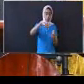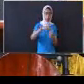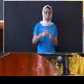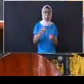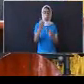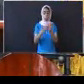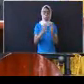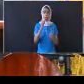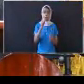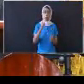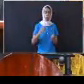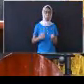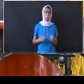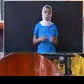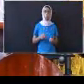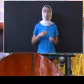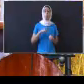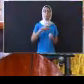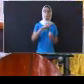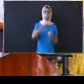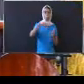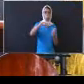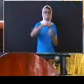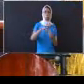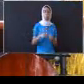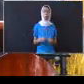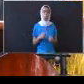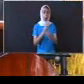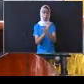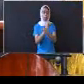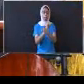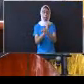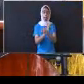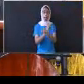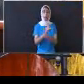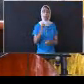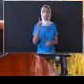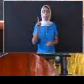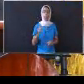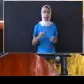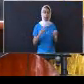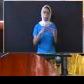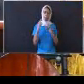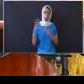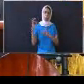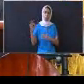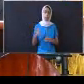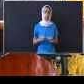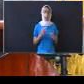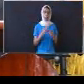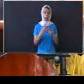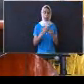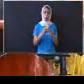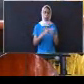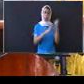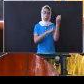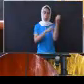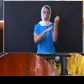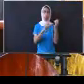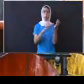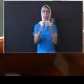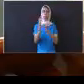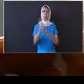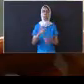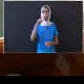su familia, por la iglesia que él pastorea, por el ministerio que él pastorea, en el nombre poderoso de Jesús. Y en este momento te